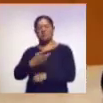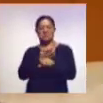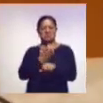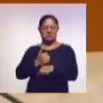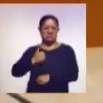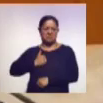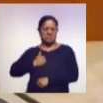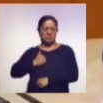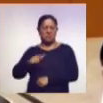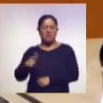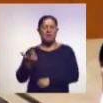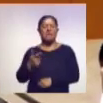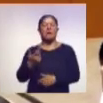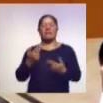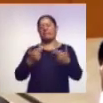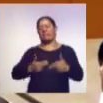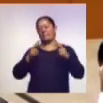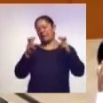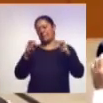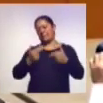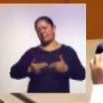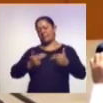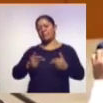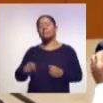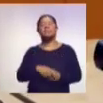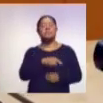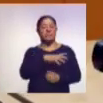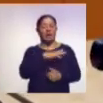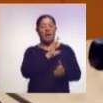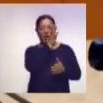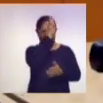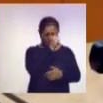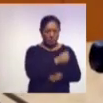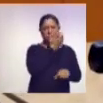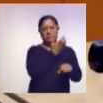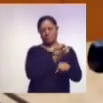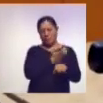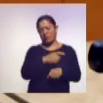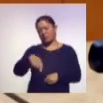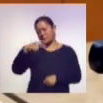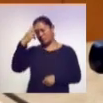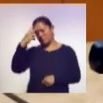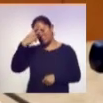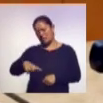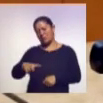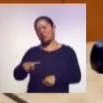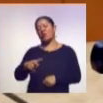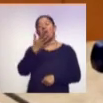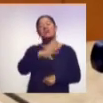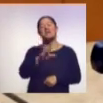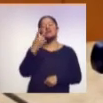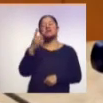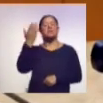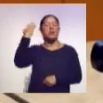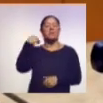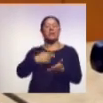comercial, así como dos acuerdos entre el país y Estados Unidos firmados el 10 de diciembre. Con 107 votos